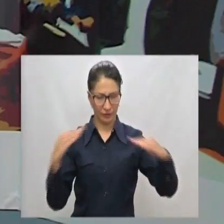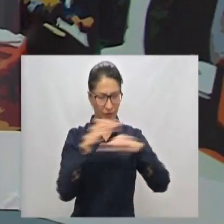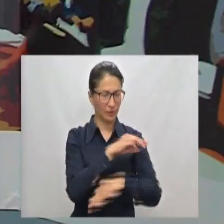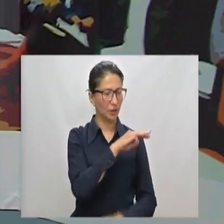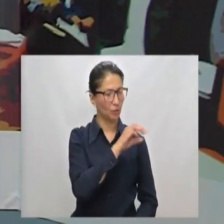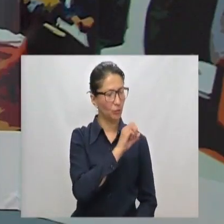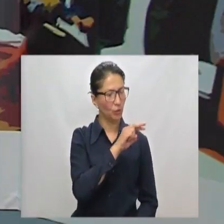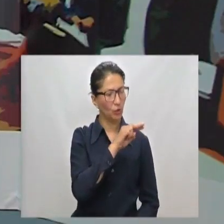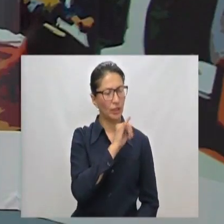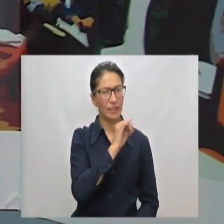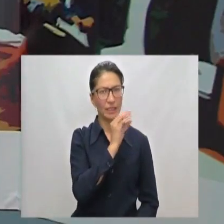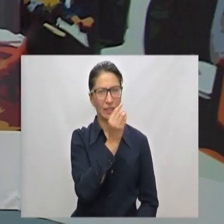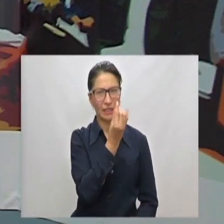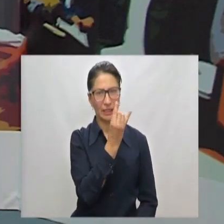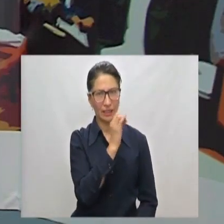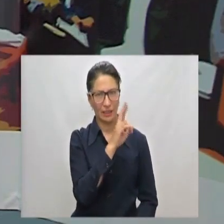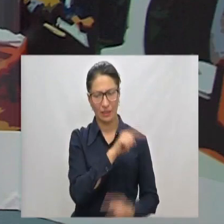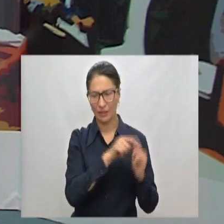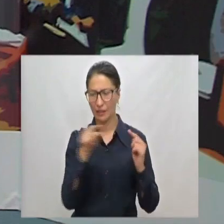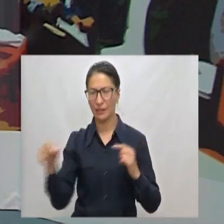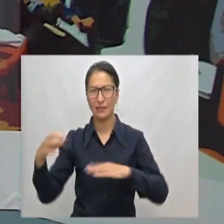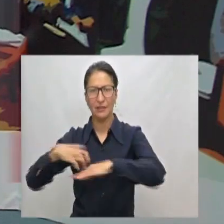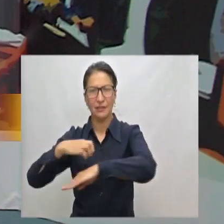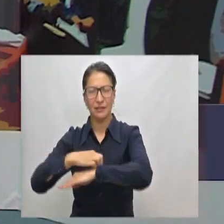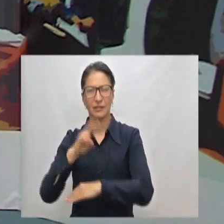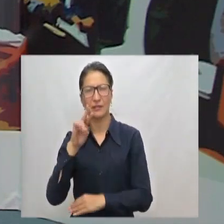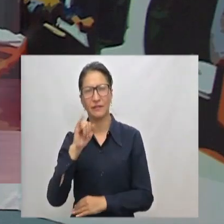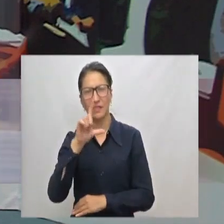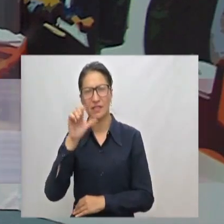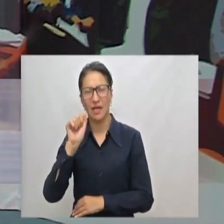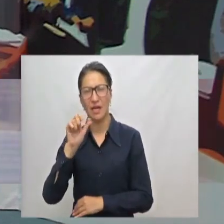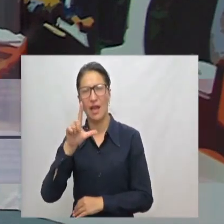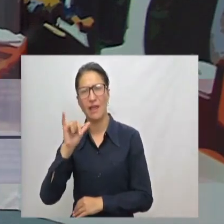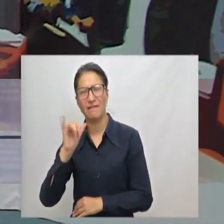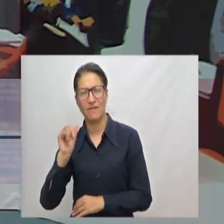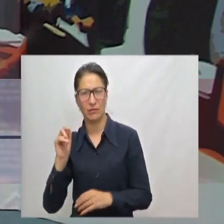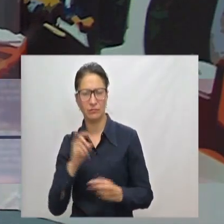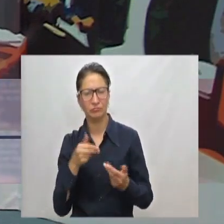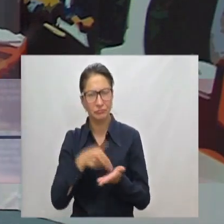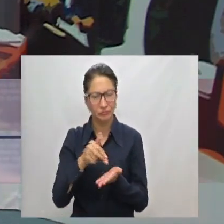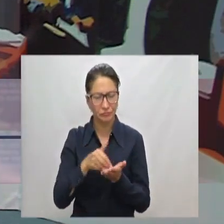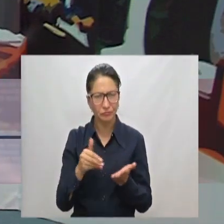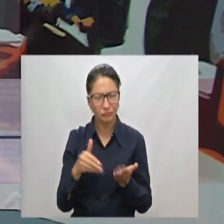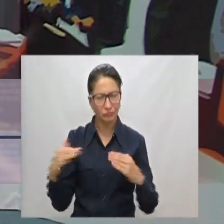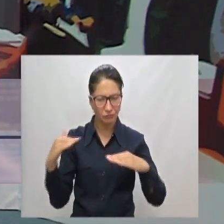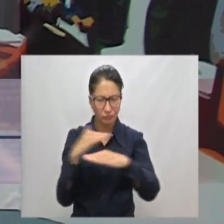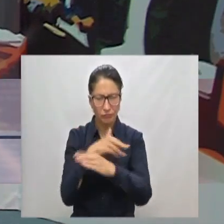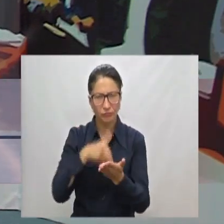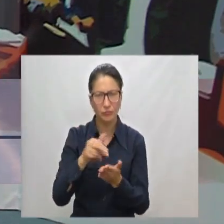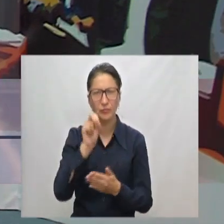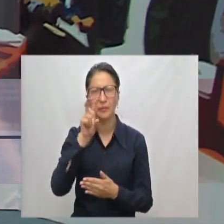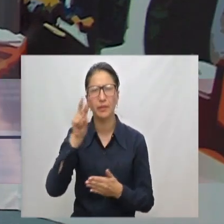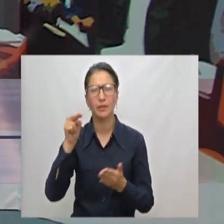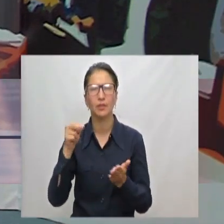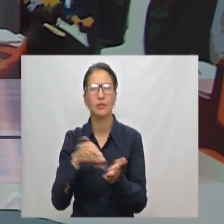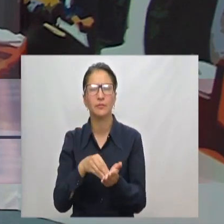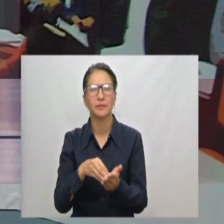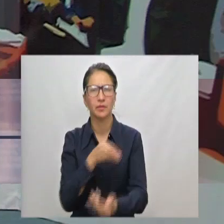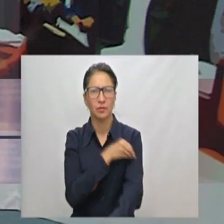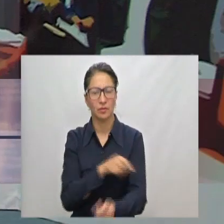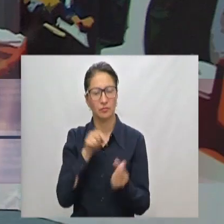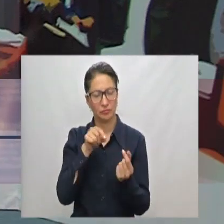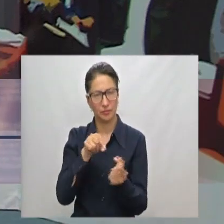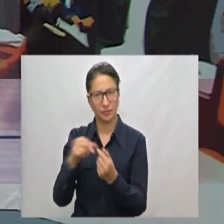En la carretera Moniquirá-Santa Sofía, Villa de Leyva, en el departamento de Boyacá, se invertirán 22 mil millones de